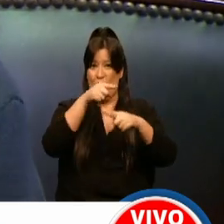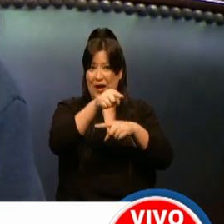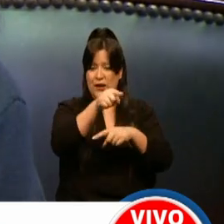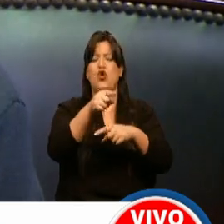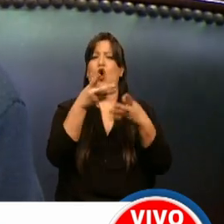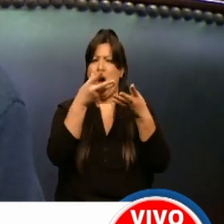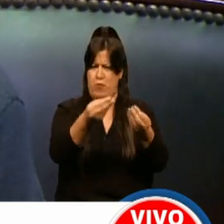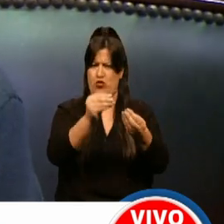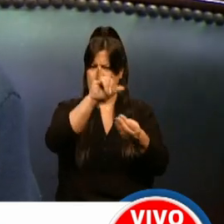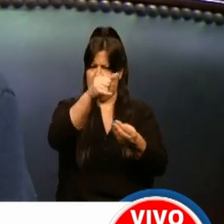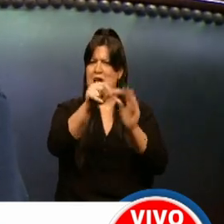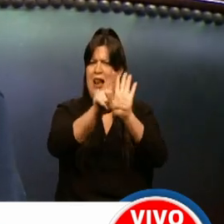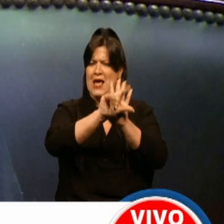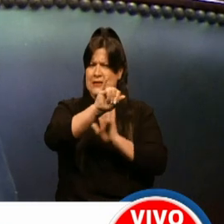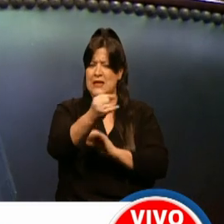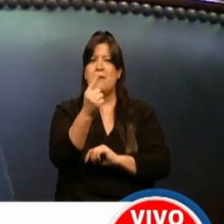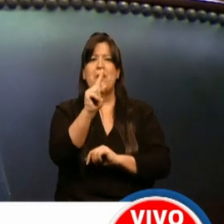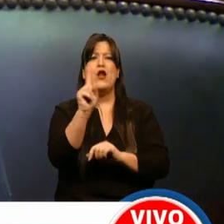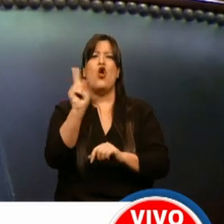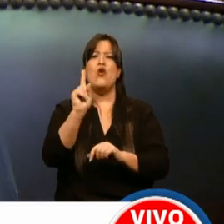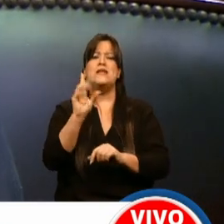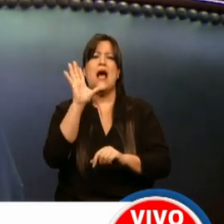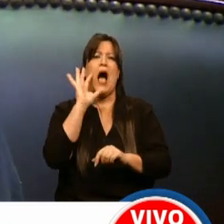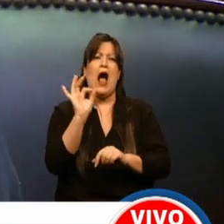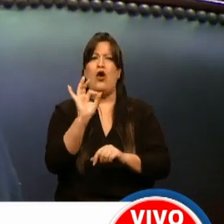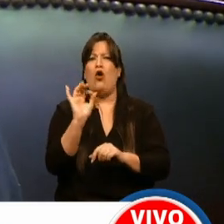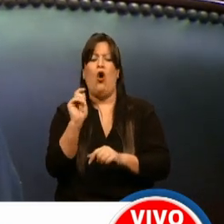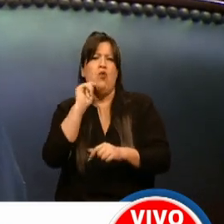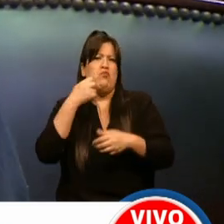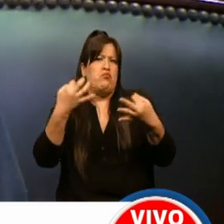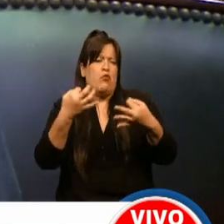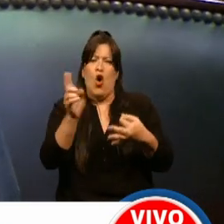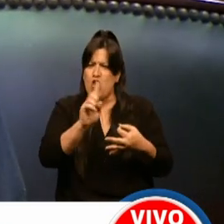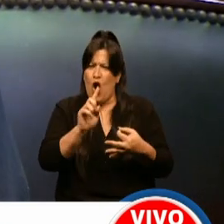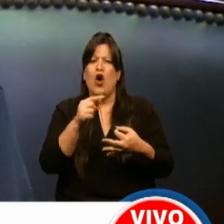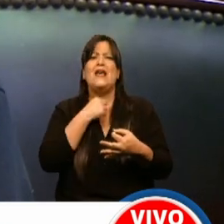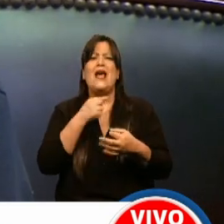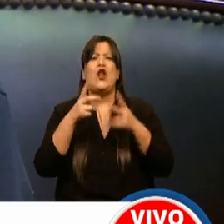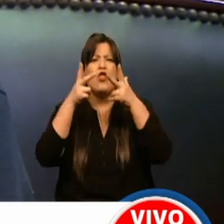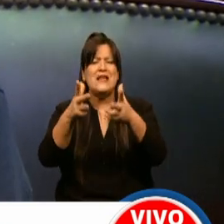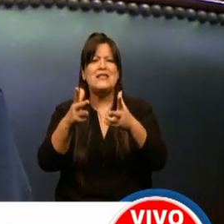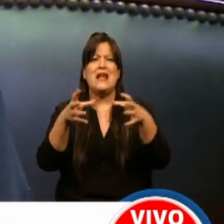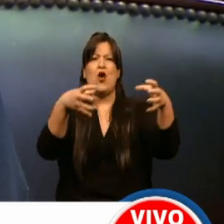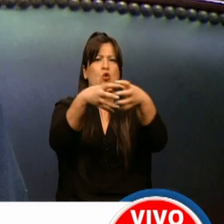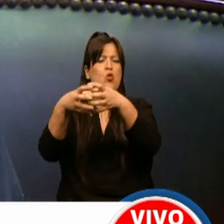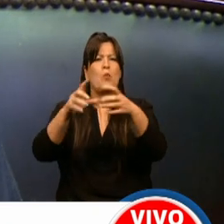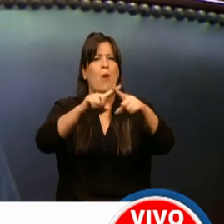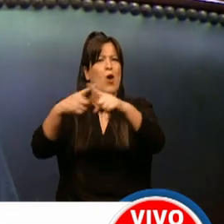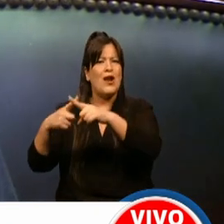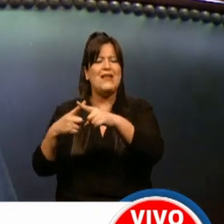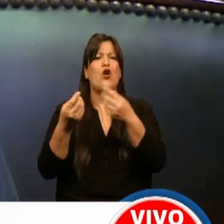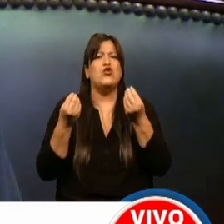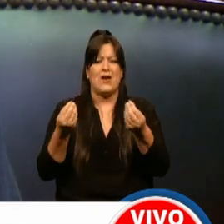esta ley pero no es un acto de virtud y yo quiero reivindicar un poco la idea de los partidos en un